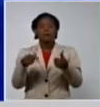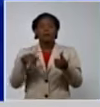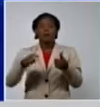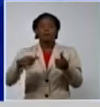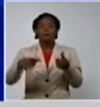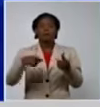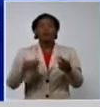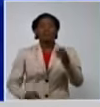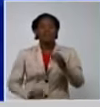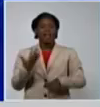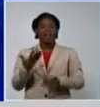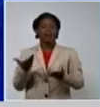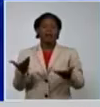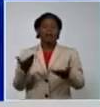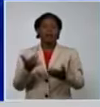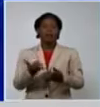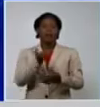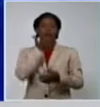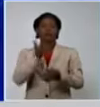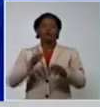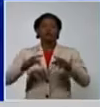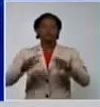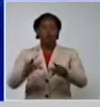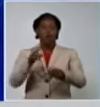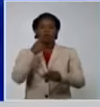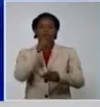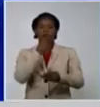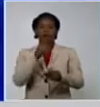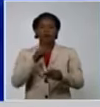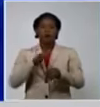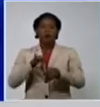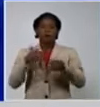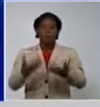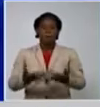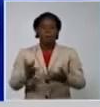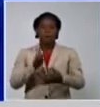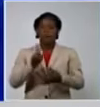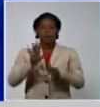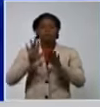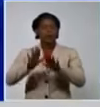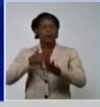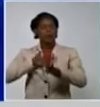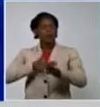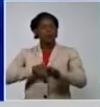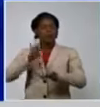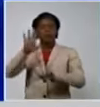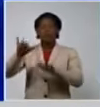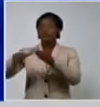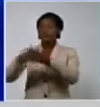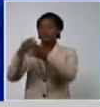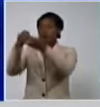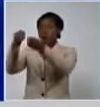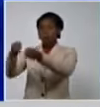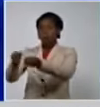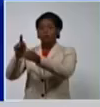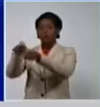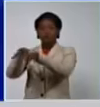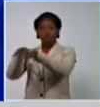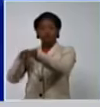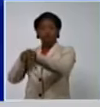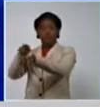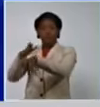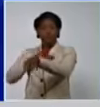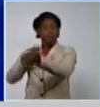día da negativo el PCR que yo te hice, aislado en tu domicilio, en un centro